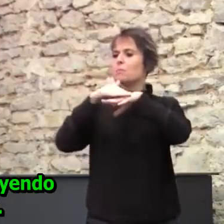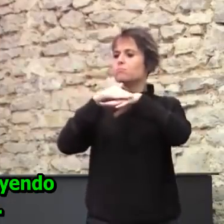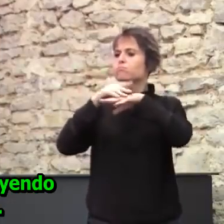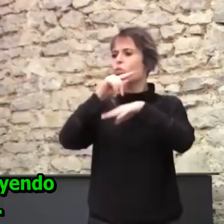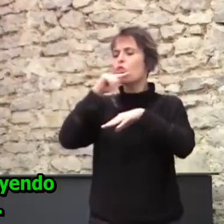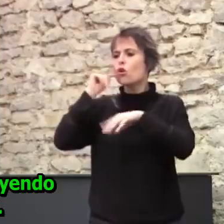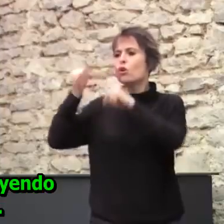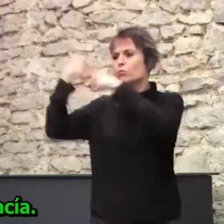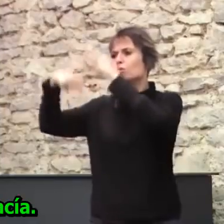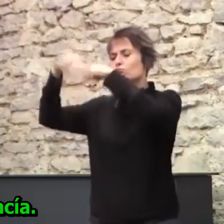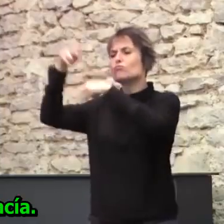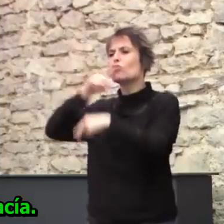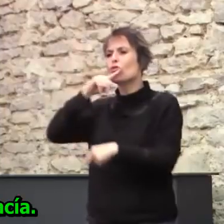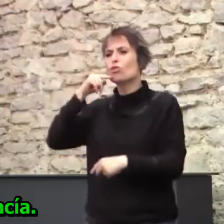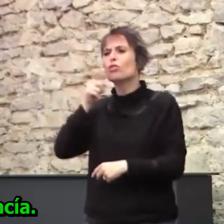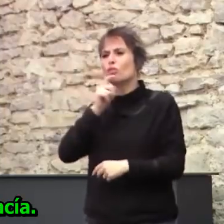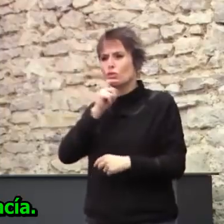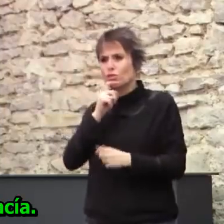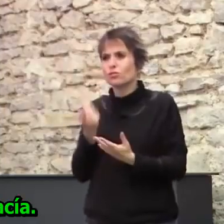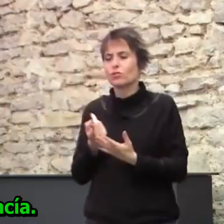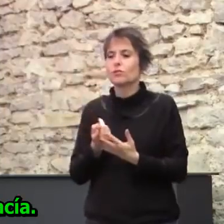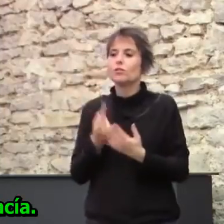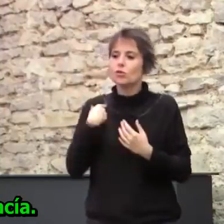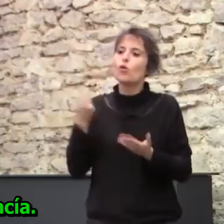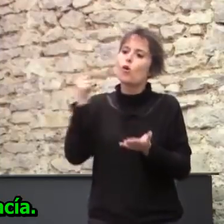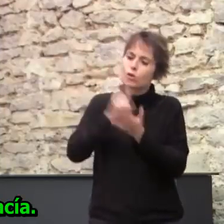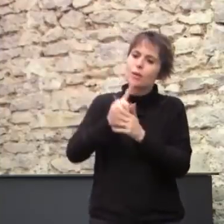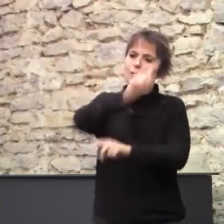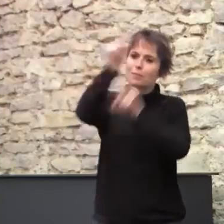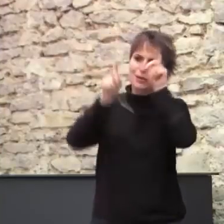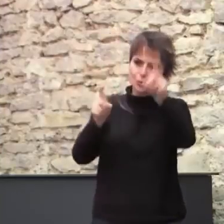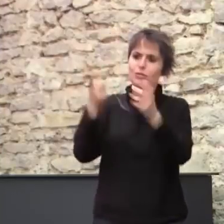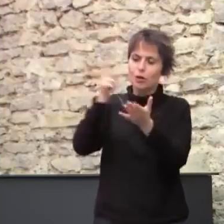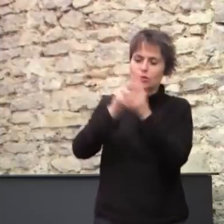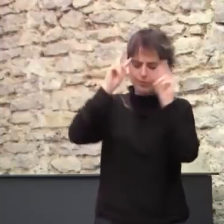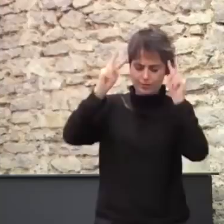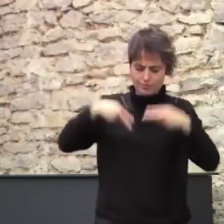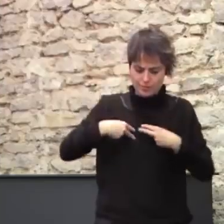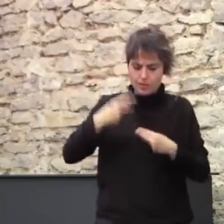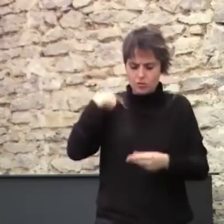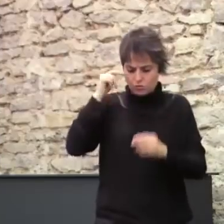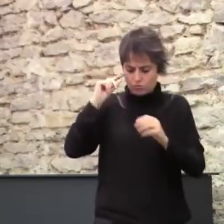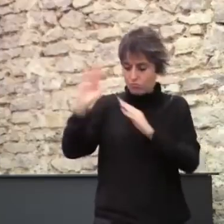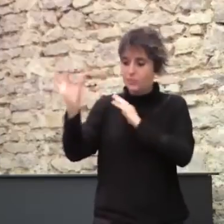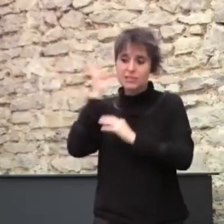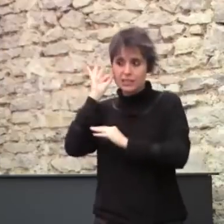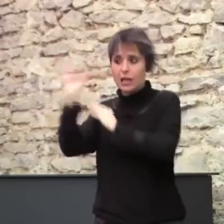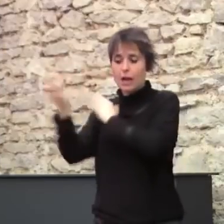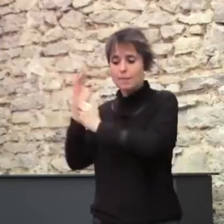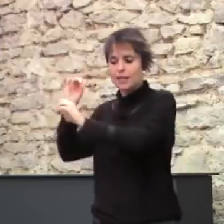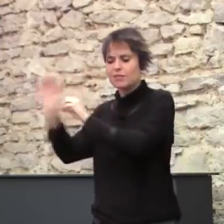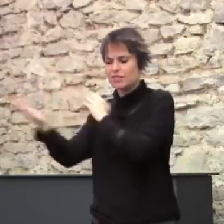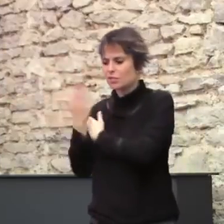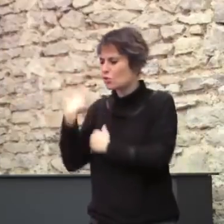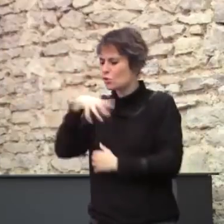muy difíciles, ¿no? Y vuelvo a esa pregunta que yo me hacía, porque, bueno, me lo planteaba una chica del laboratorio, ¿no?